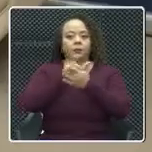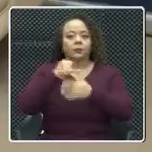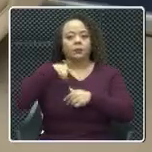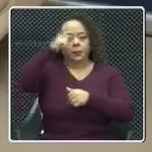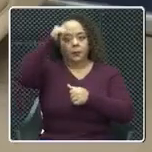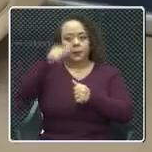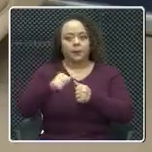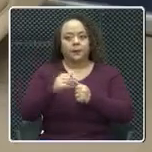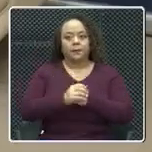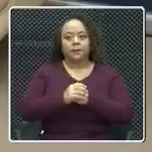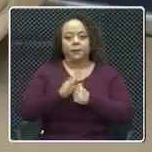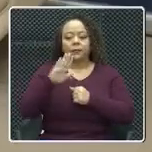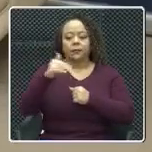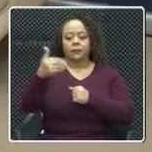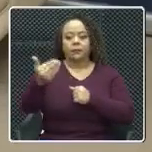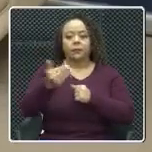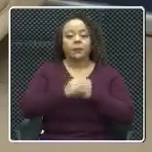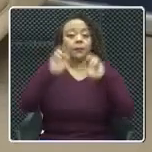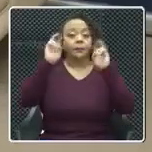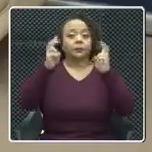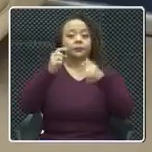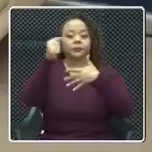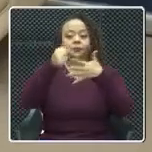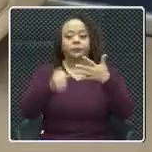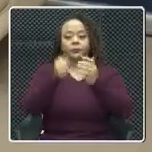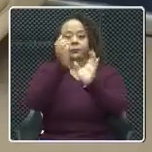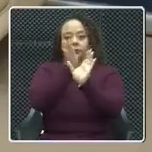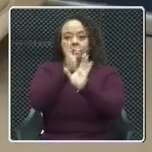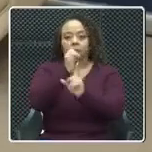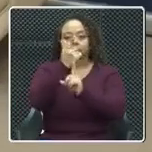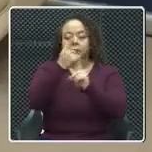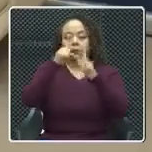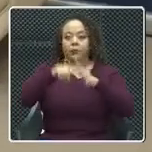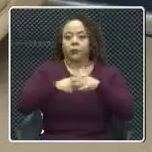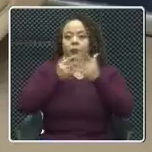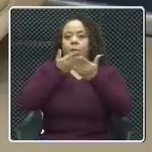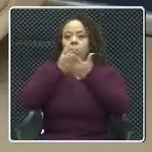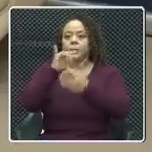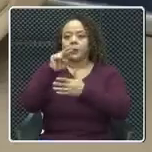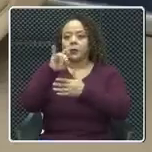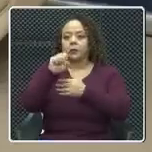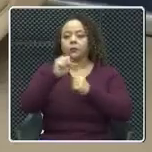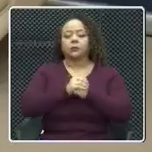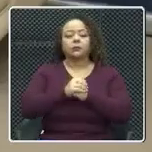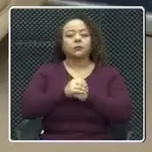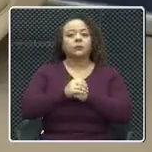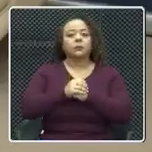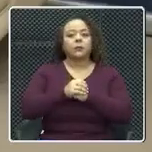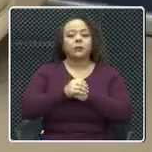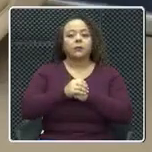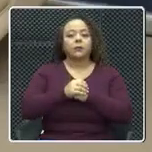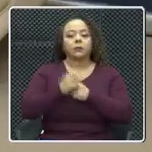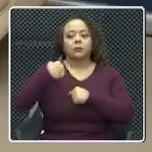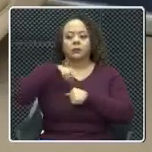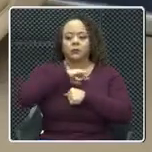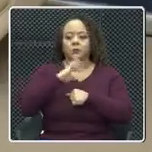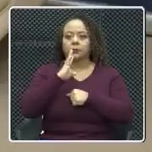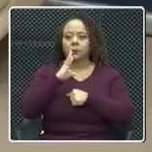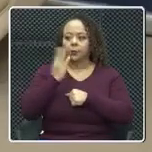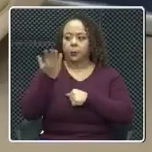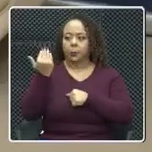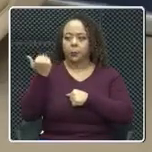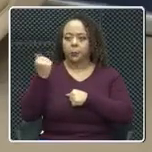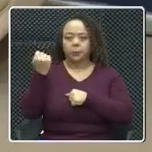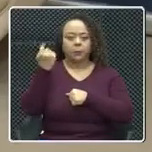recuerdo que cuando el tema de factores psicosociales empezó a llegar al INSS, ¿verdad? O al grupo INSS, estamos hablando de hace por lo